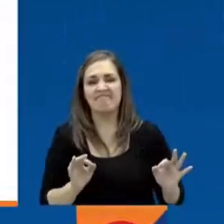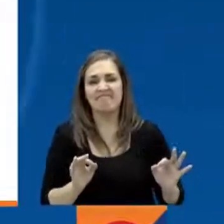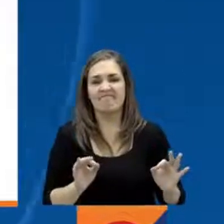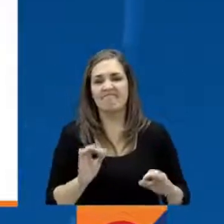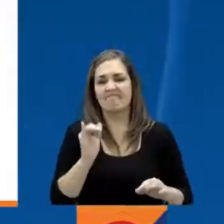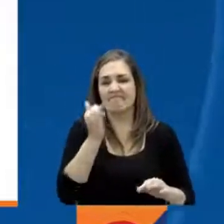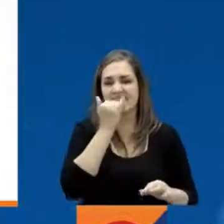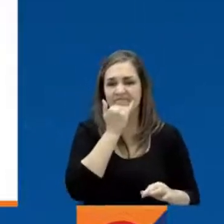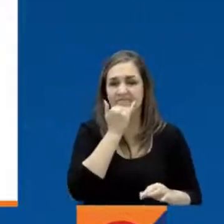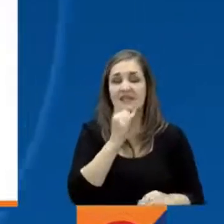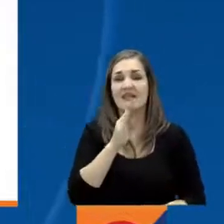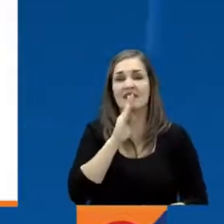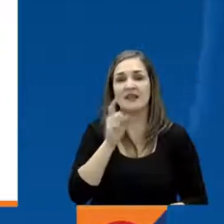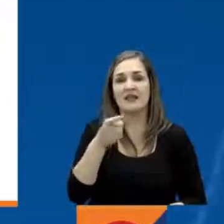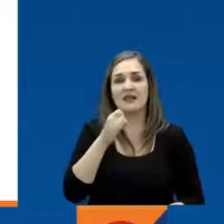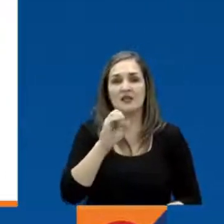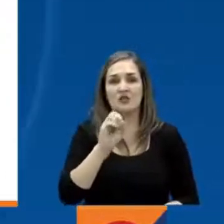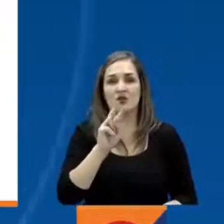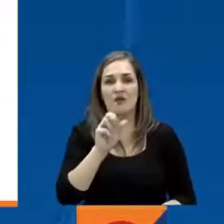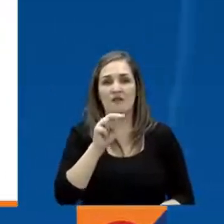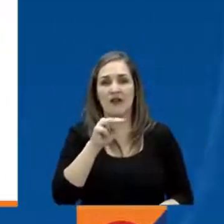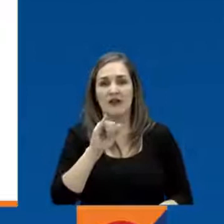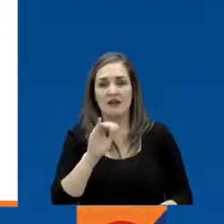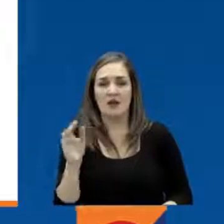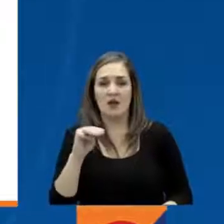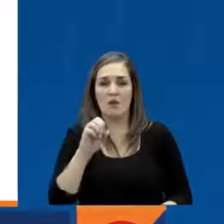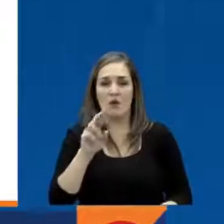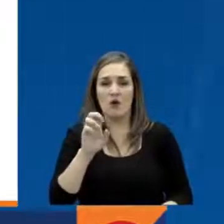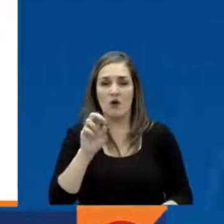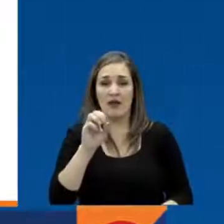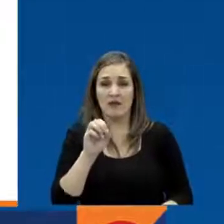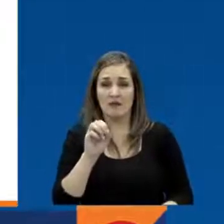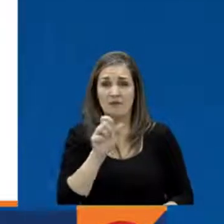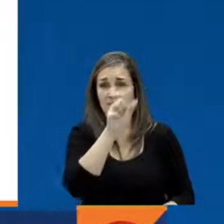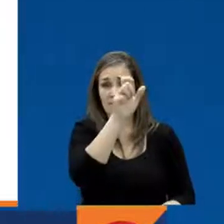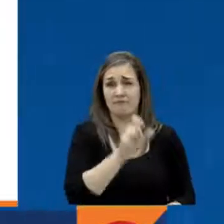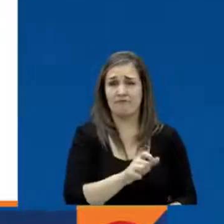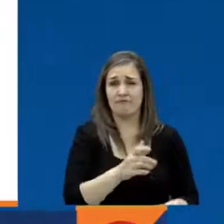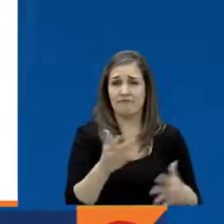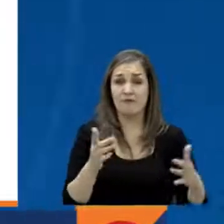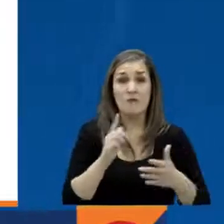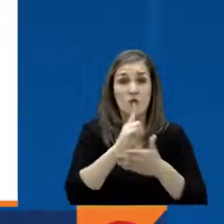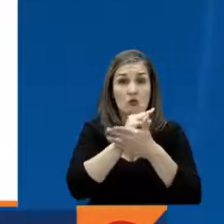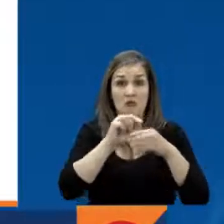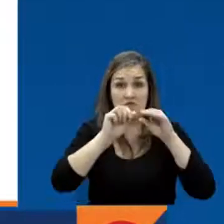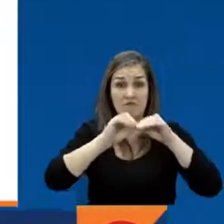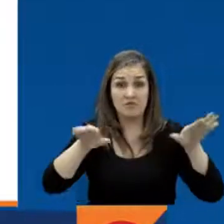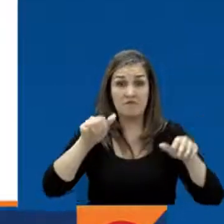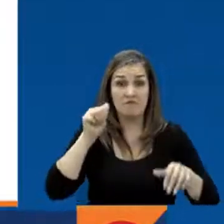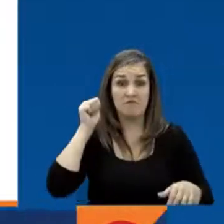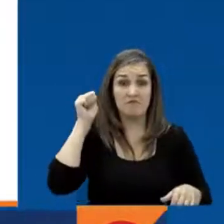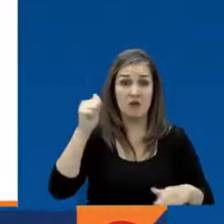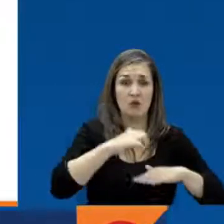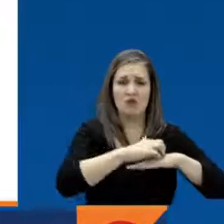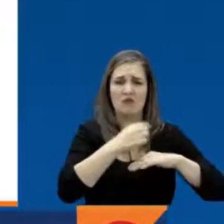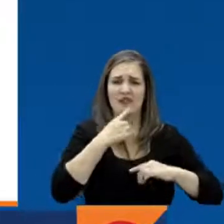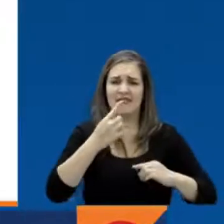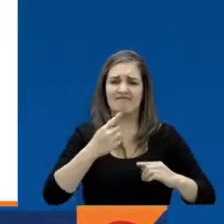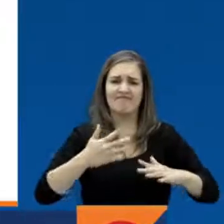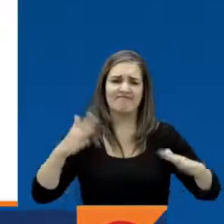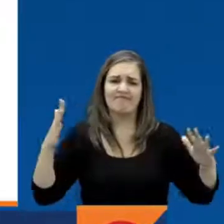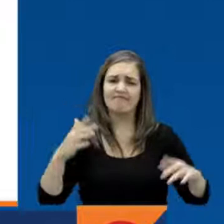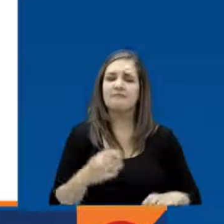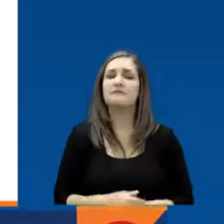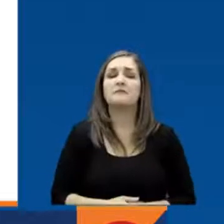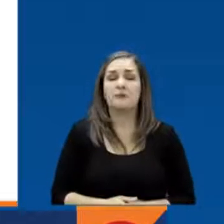Giovanni Morero en el duelo disputado en Medellín. Ustedes están viendo en este momento lo que publicaron en su cuenta en Twitter. El club manifestó lo